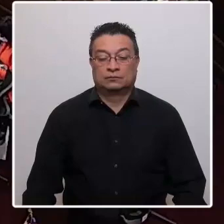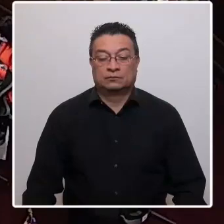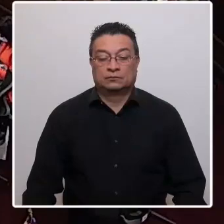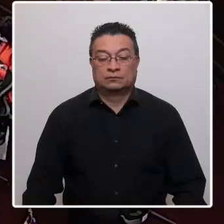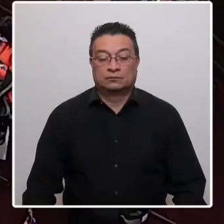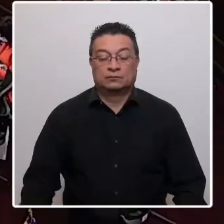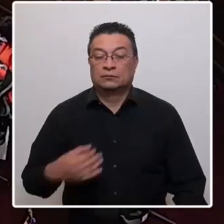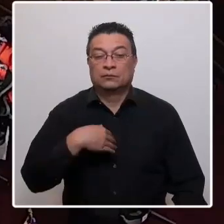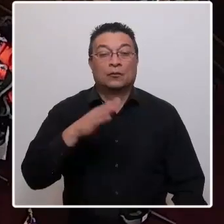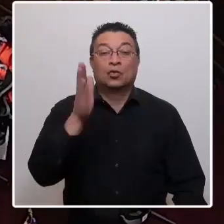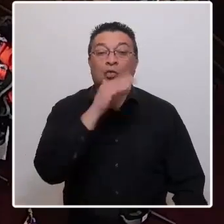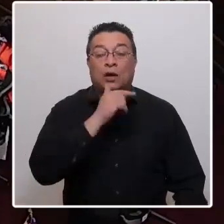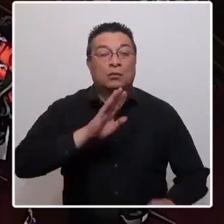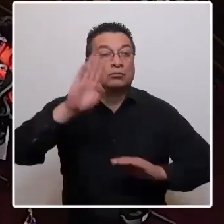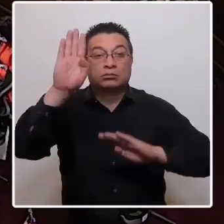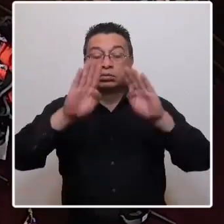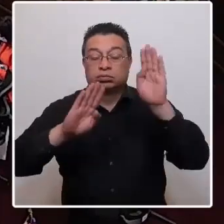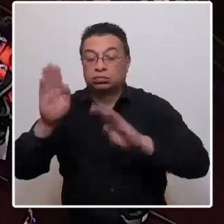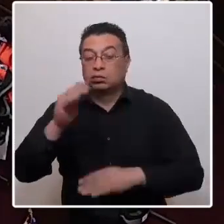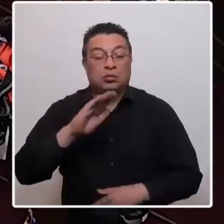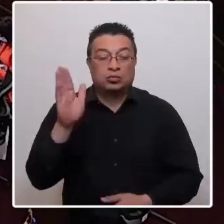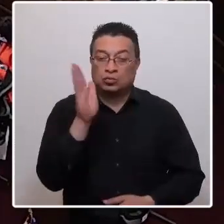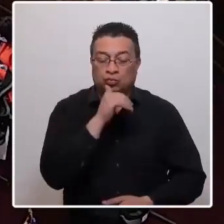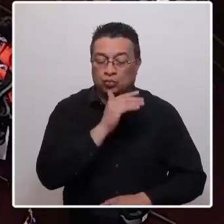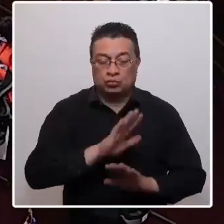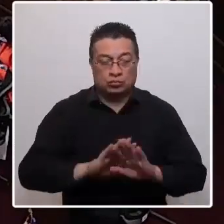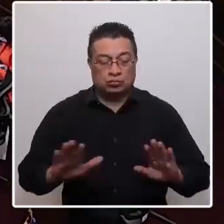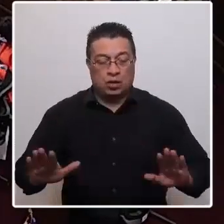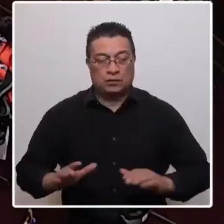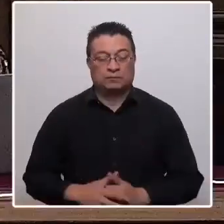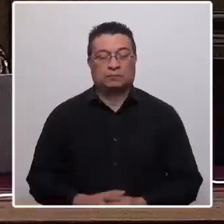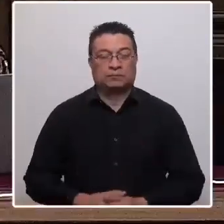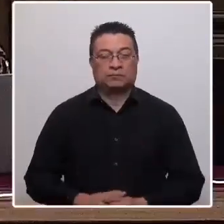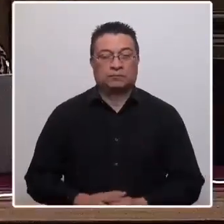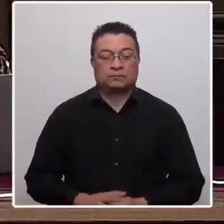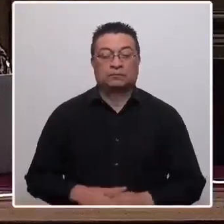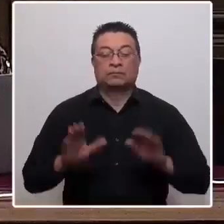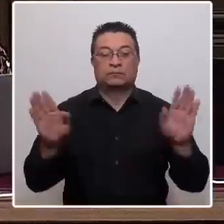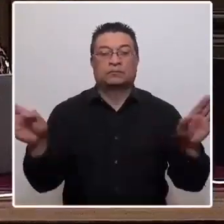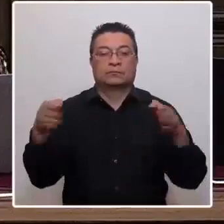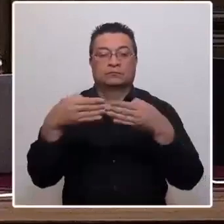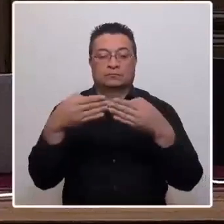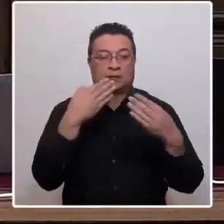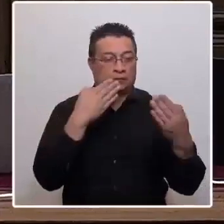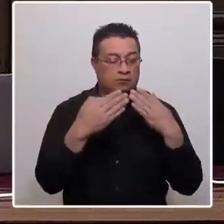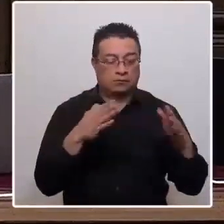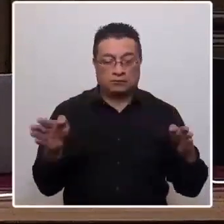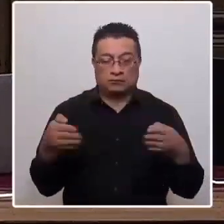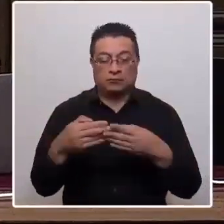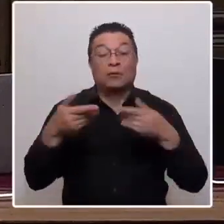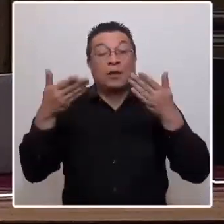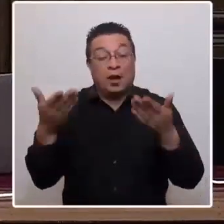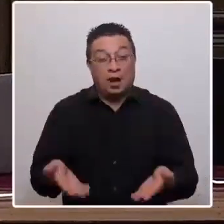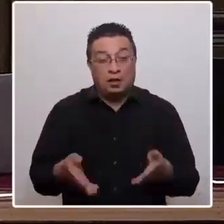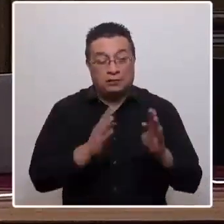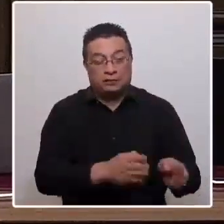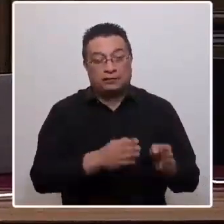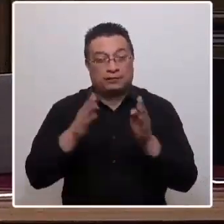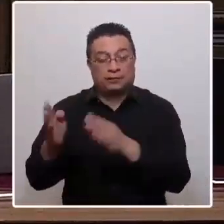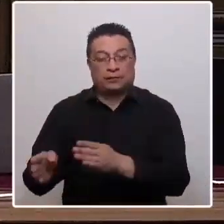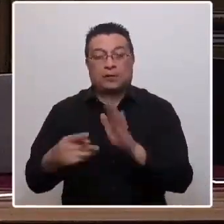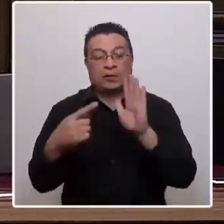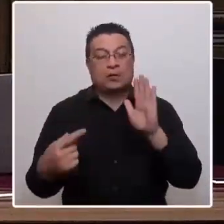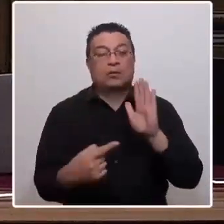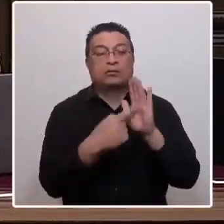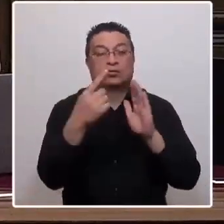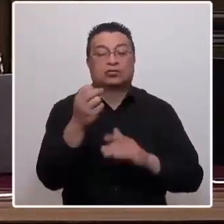No hay palabras pedidas para formular observaciones sobre la cuenta. Cerrado el debate. Entonces avanzamos a nuestro punto